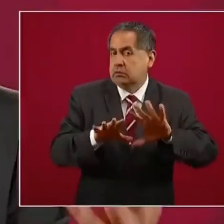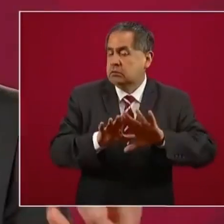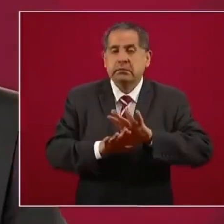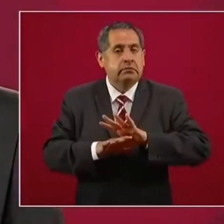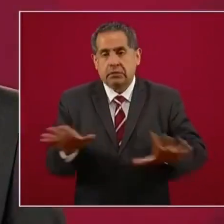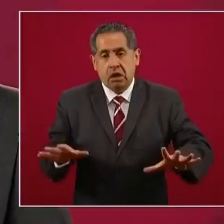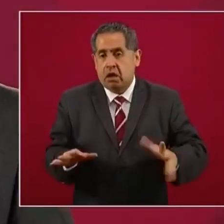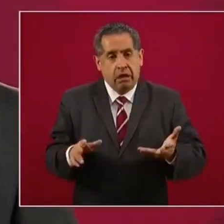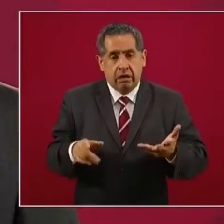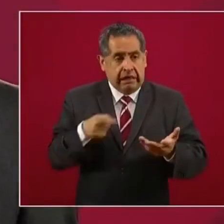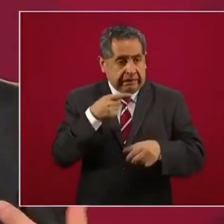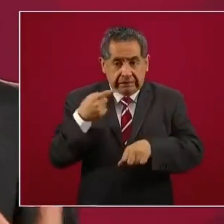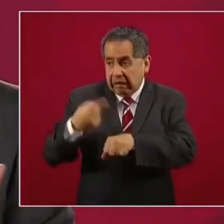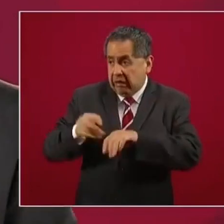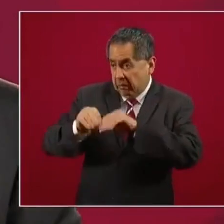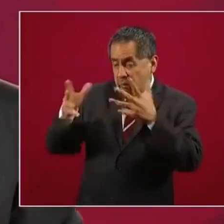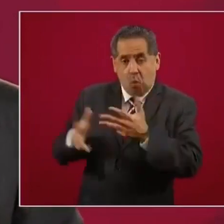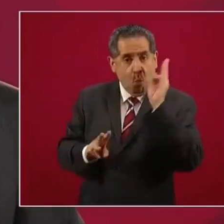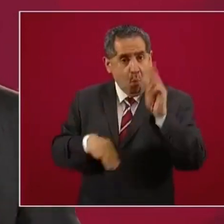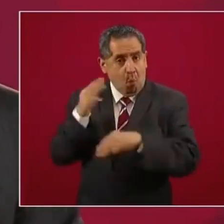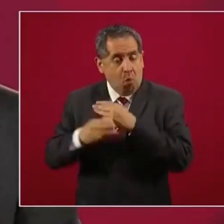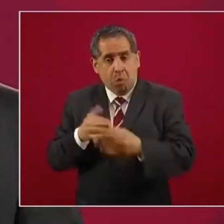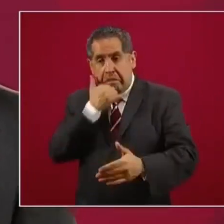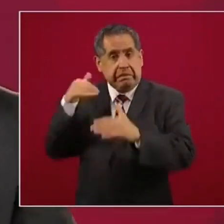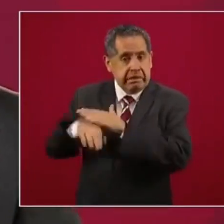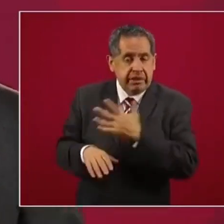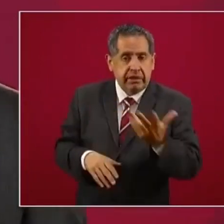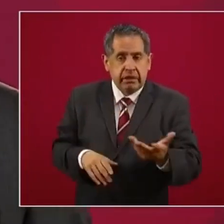afectan masivamente a la humanidad y que inducen